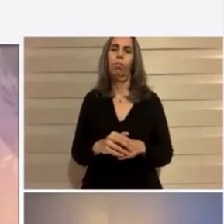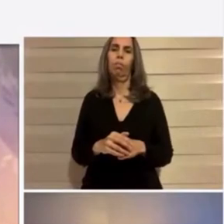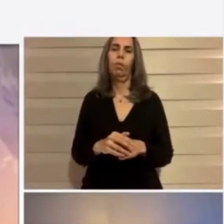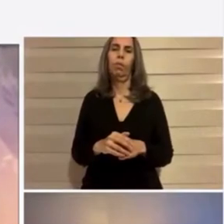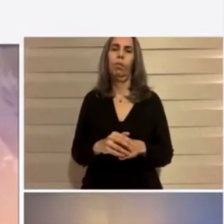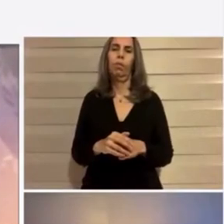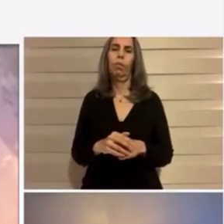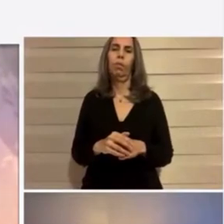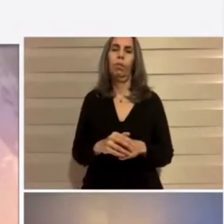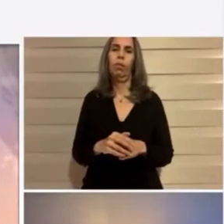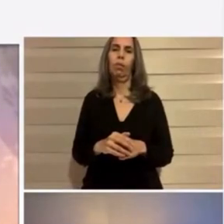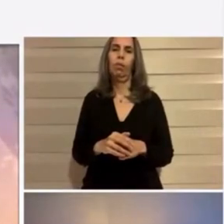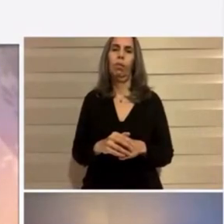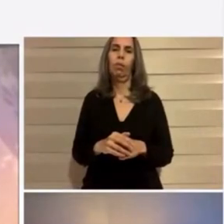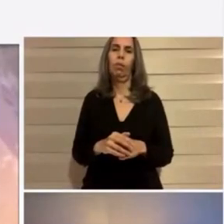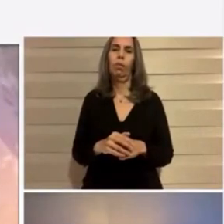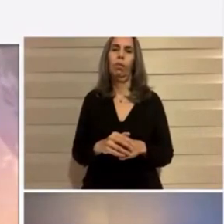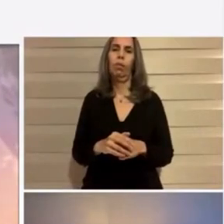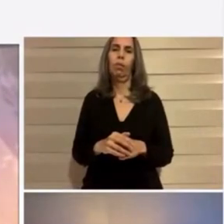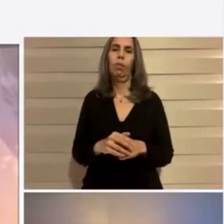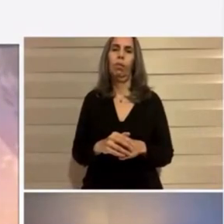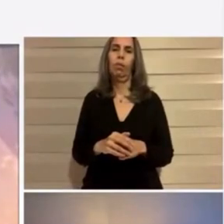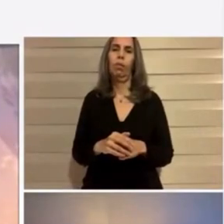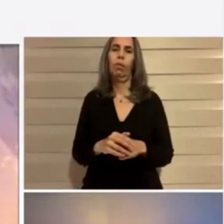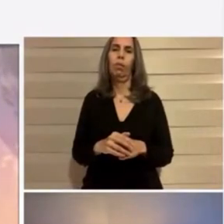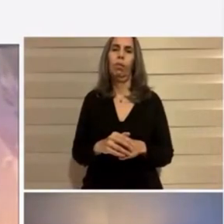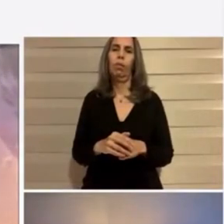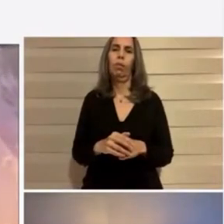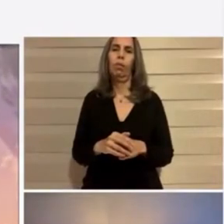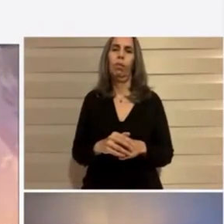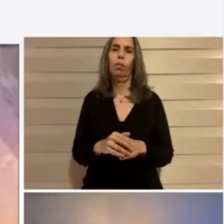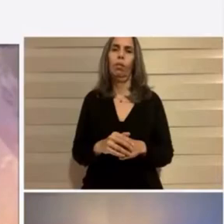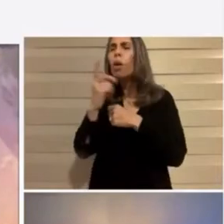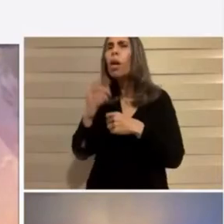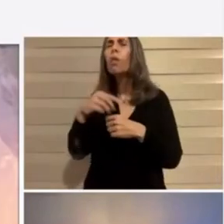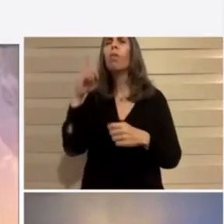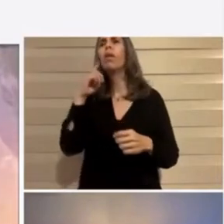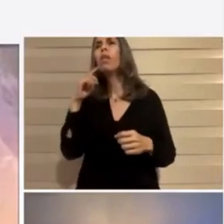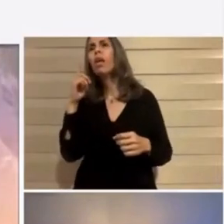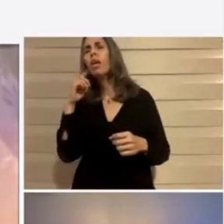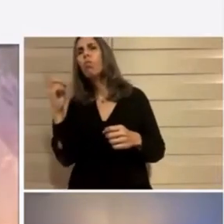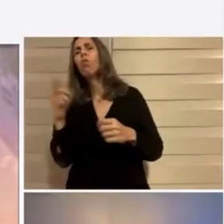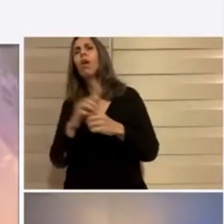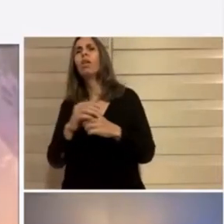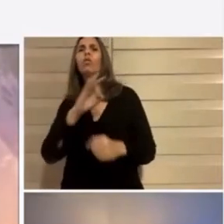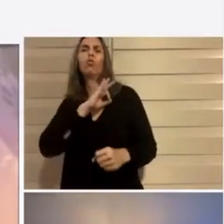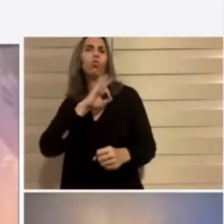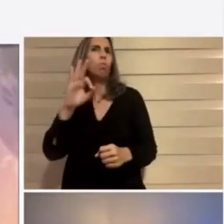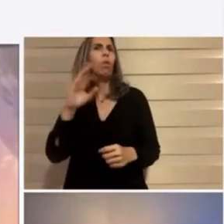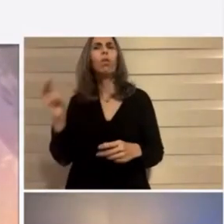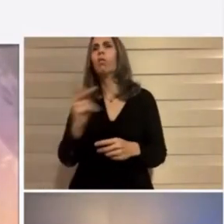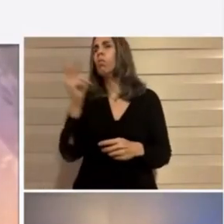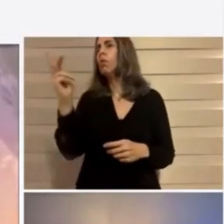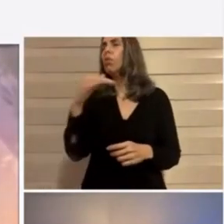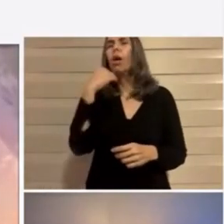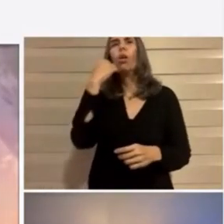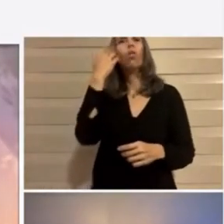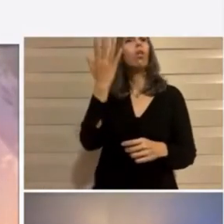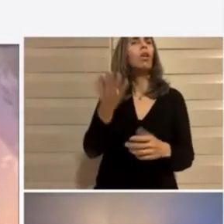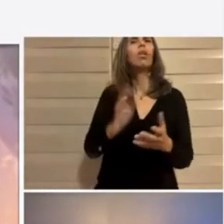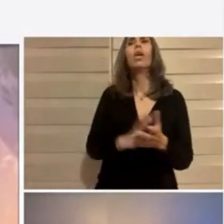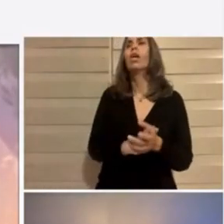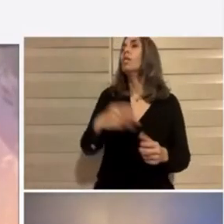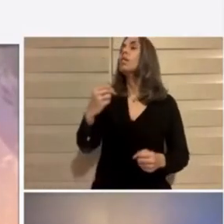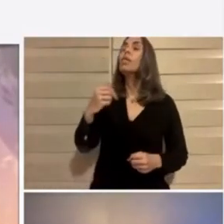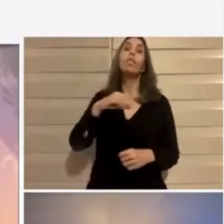uno puede hacer esas preguntas, uno puede tratar de contestarlas. Y dependiendo lo que uno encuentre, puede empezar iniciativas